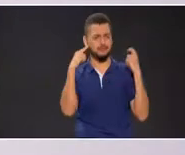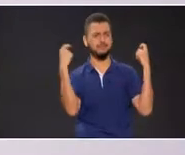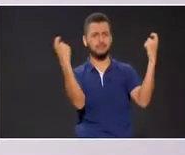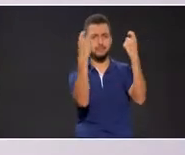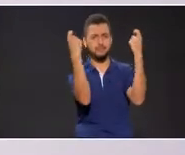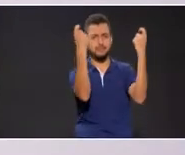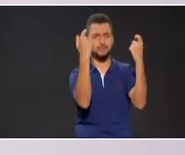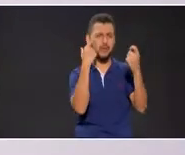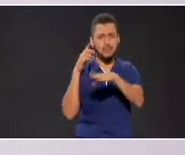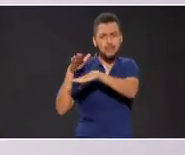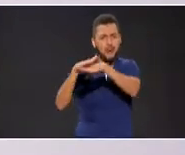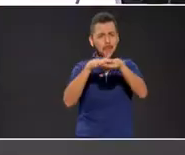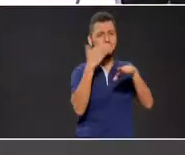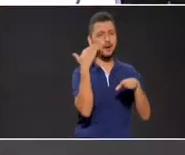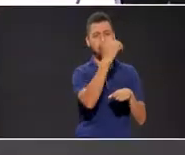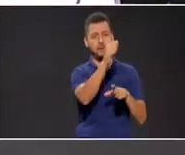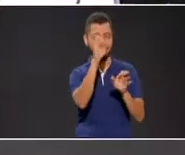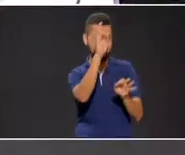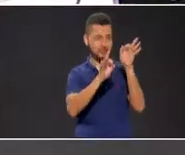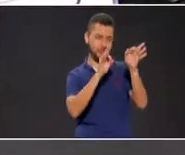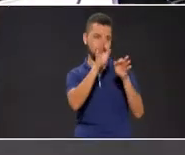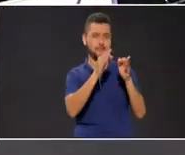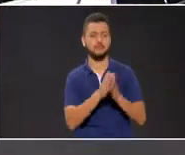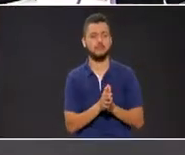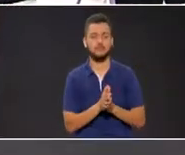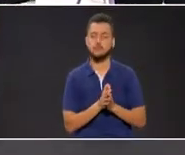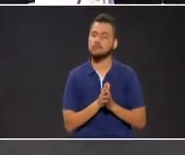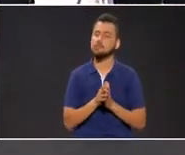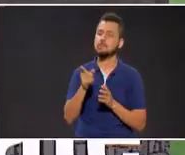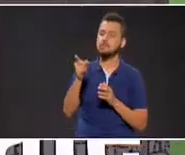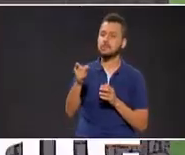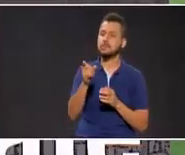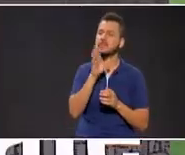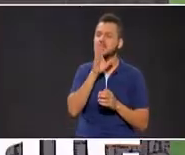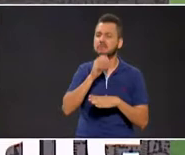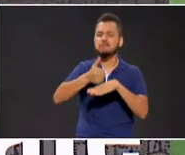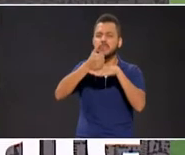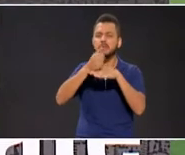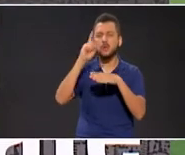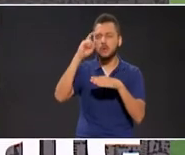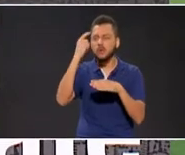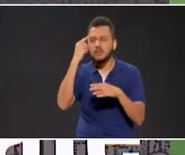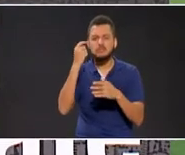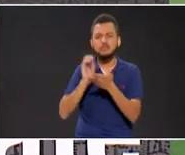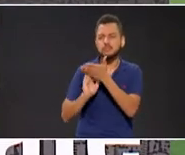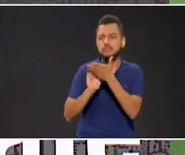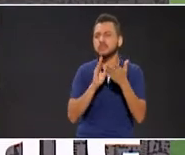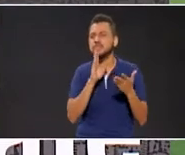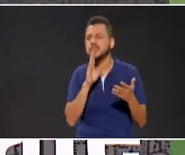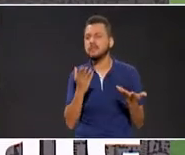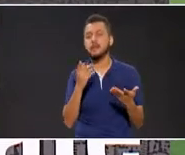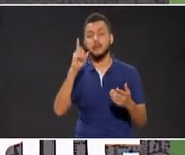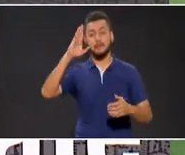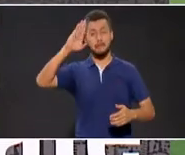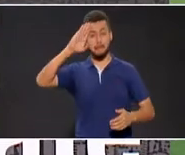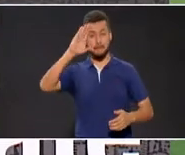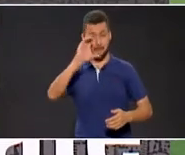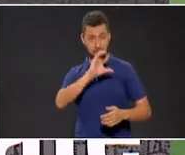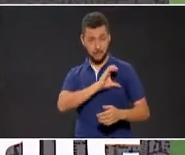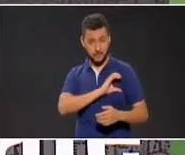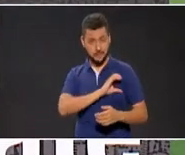acoso en los espacios públicos en los programas de prevención en cabeza de quien está todavía en la policía o ya no